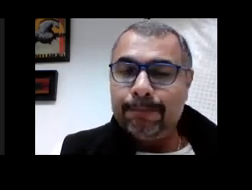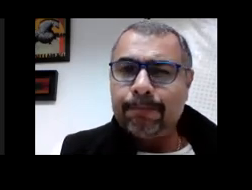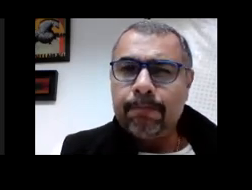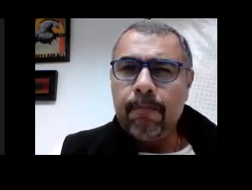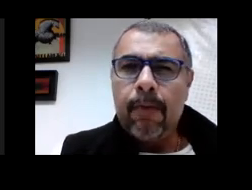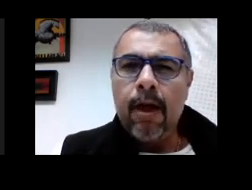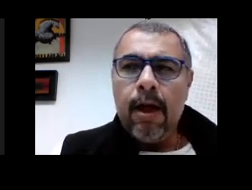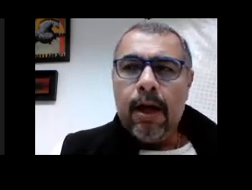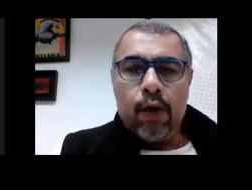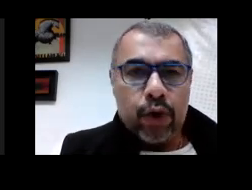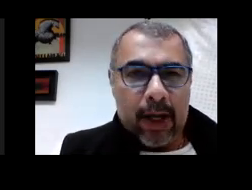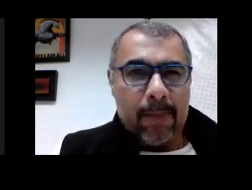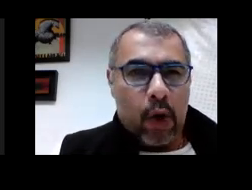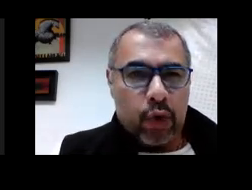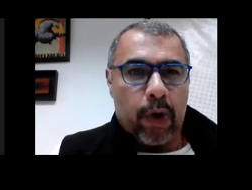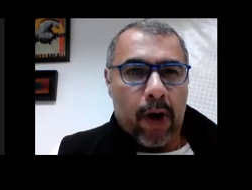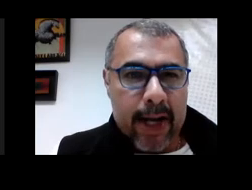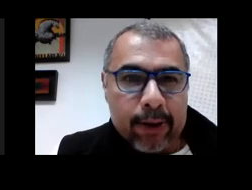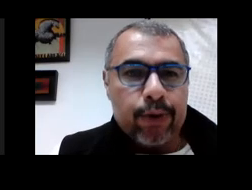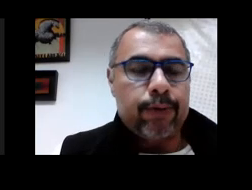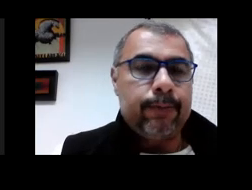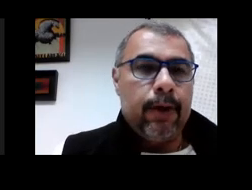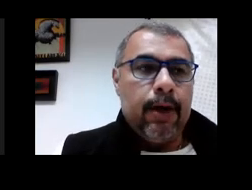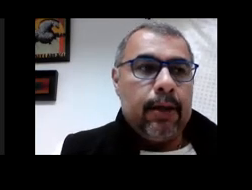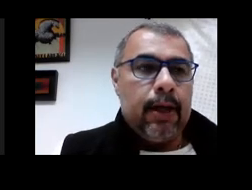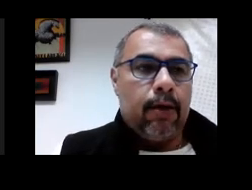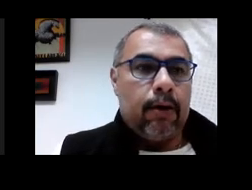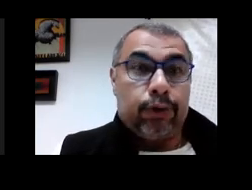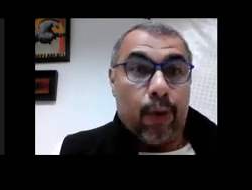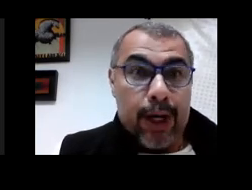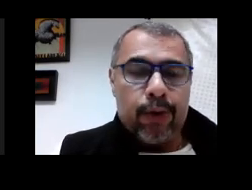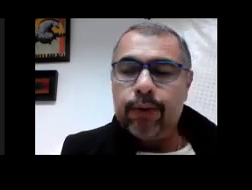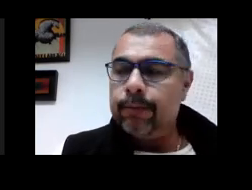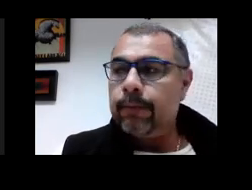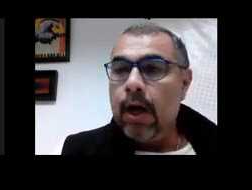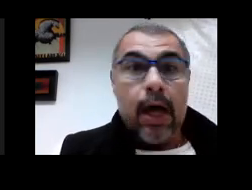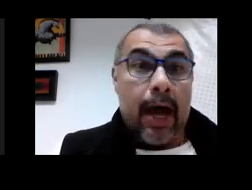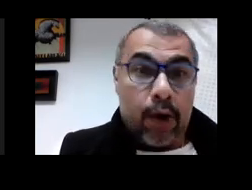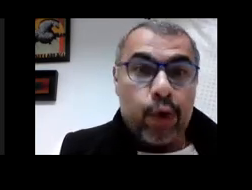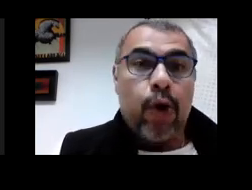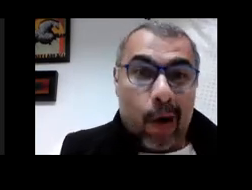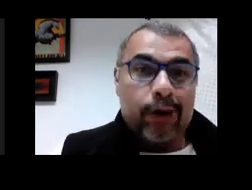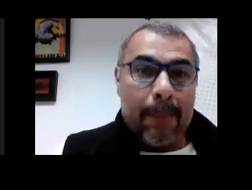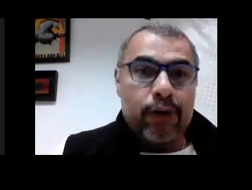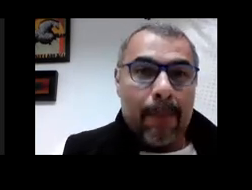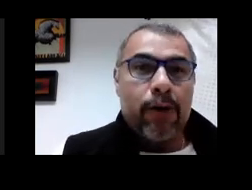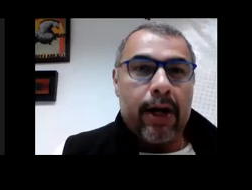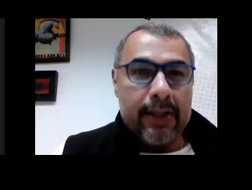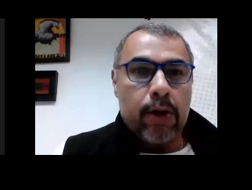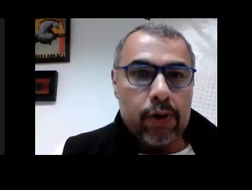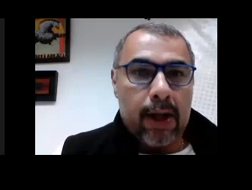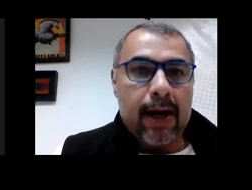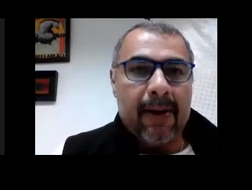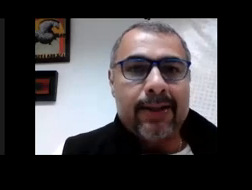actualmente, incluso tienen bajo su cuidado a nietos, tienen sobrinos e incluso a otras personas